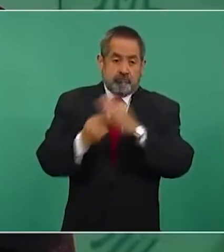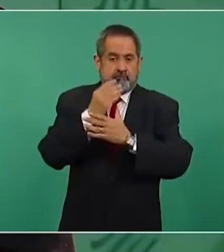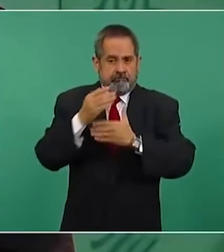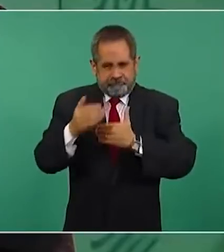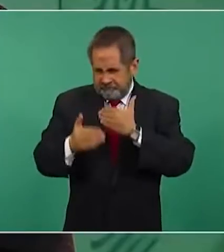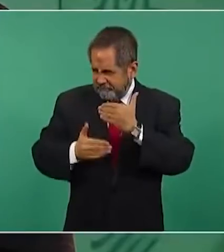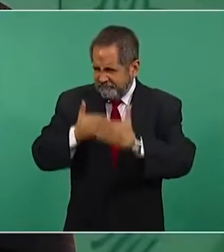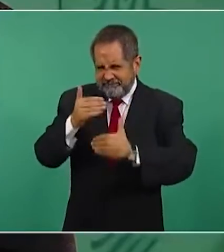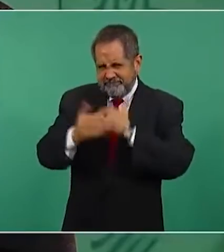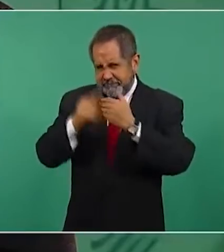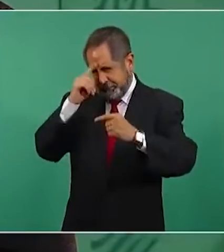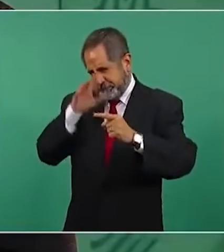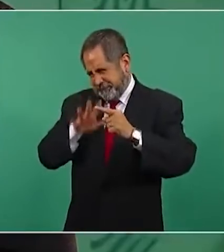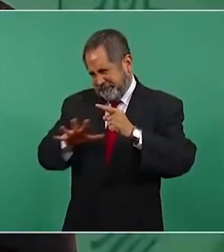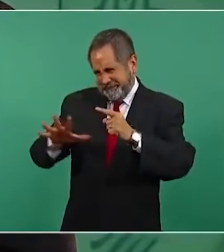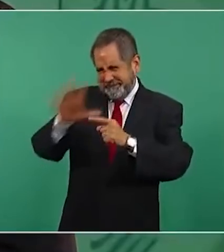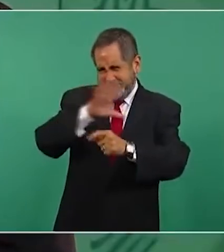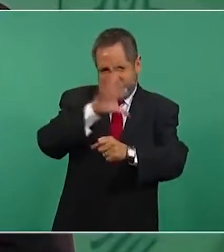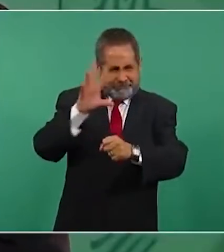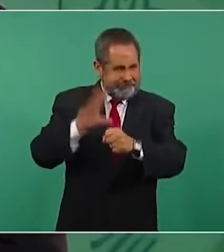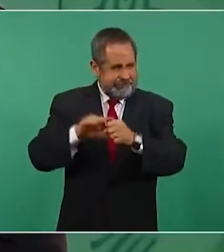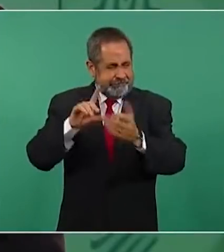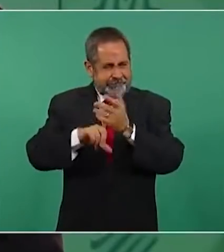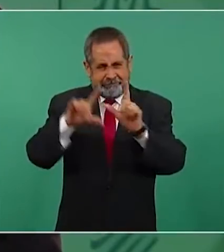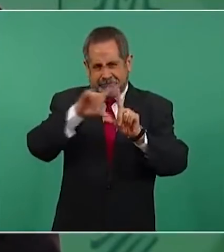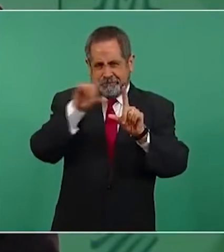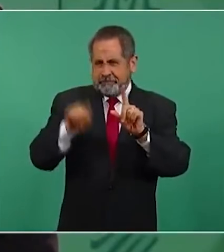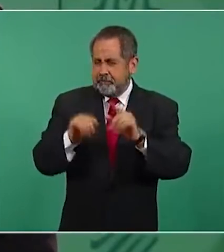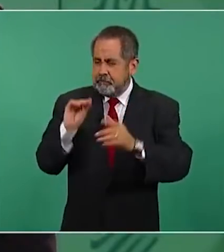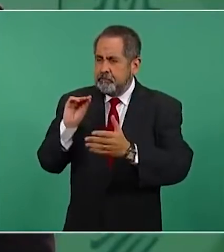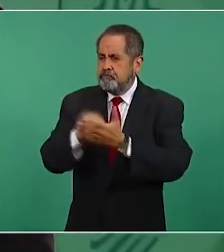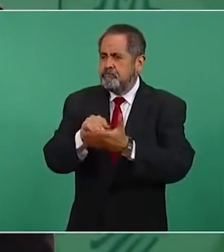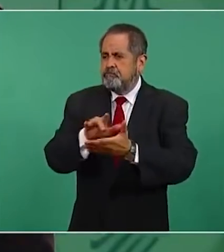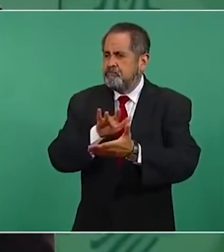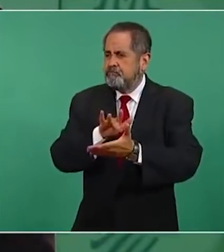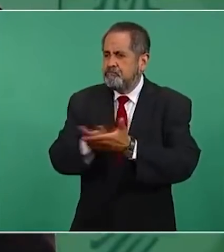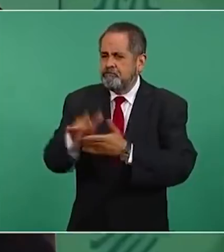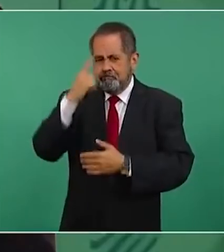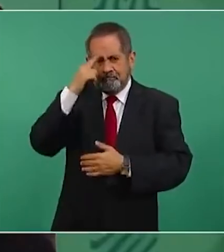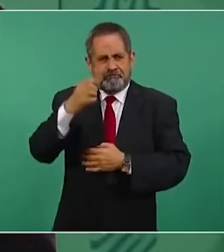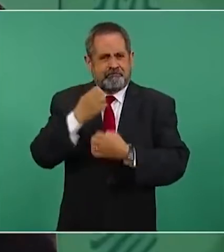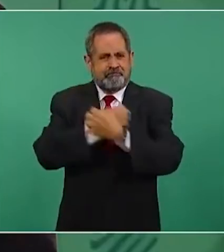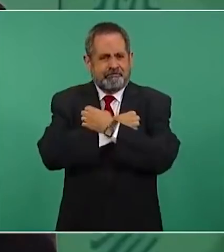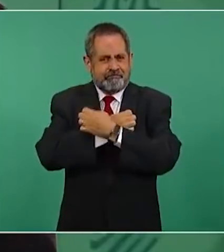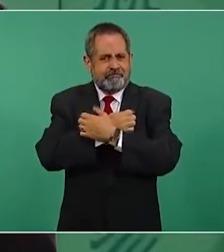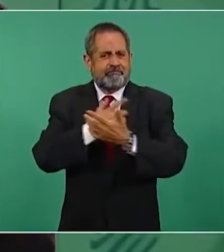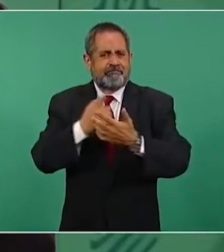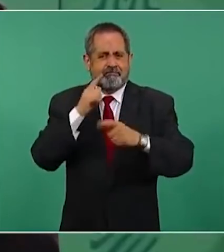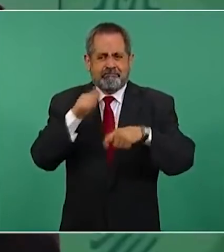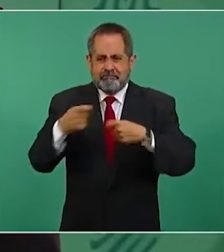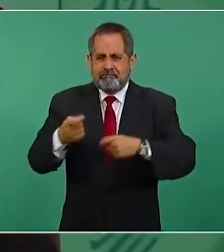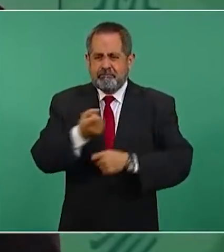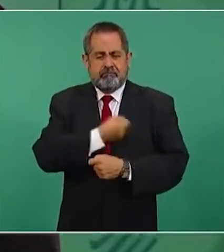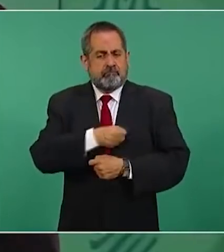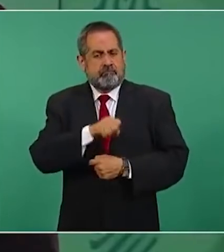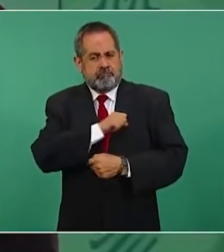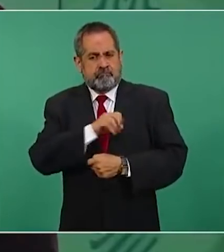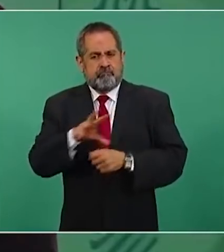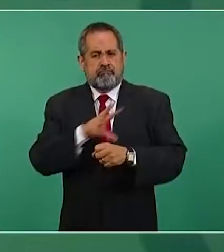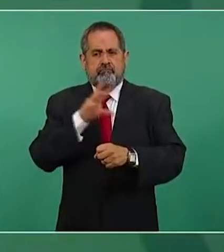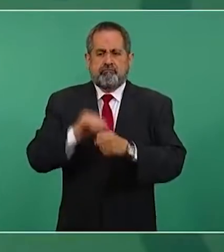eso es apoyar lo educativo la salud